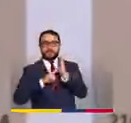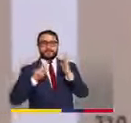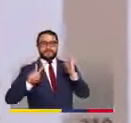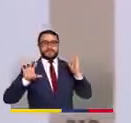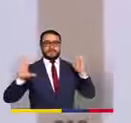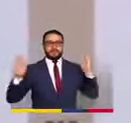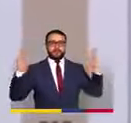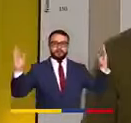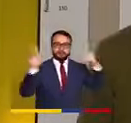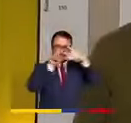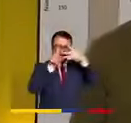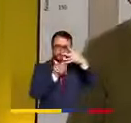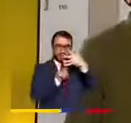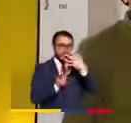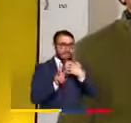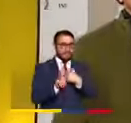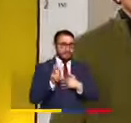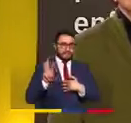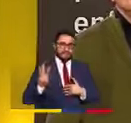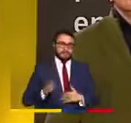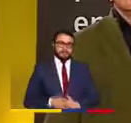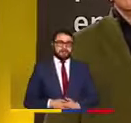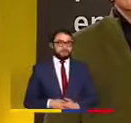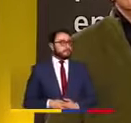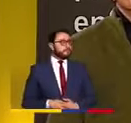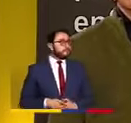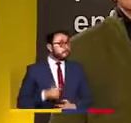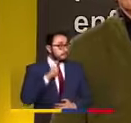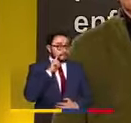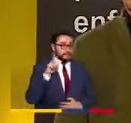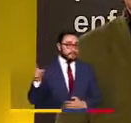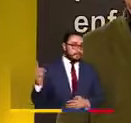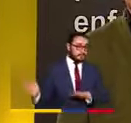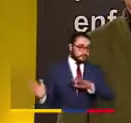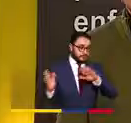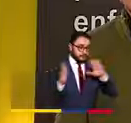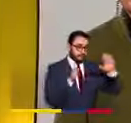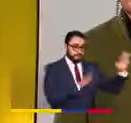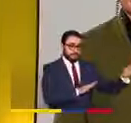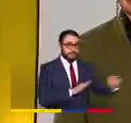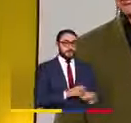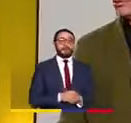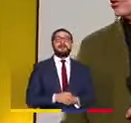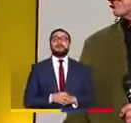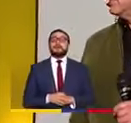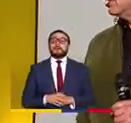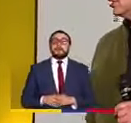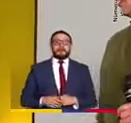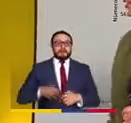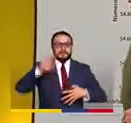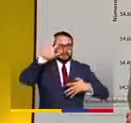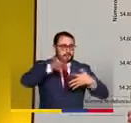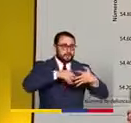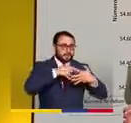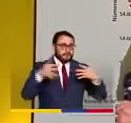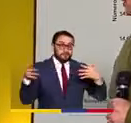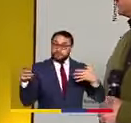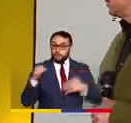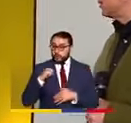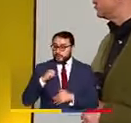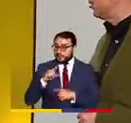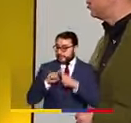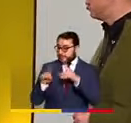2018-2025 en la semana 33. Y ahora sí, vamos a este cuadro. Este cuadro no tiene la semana